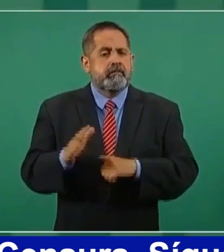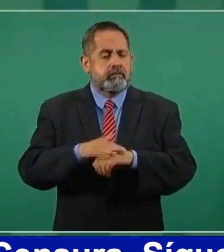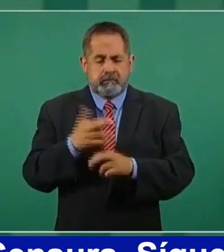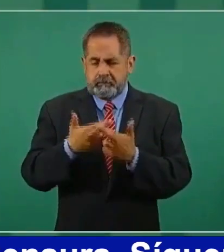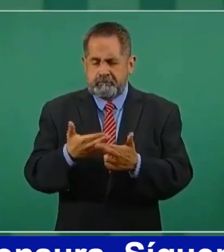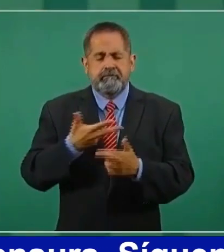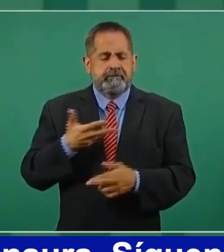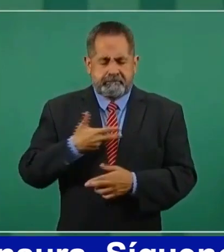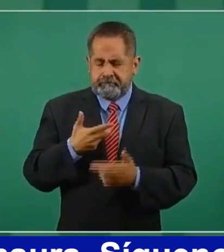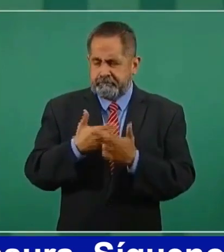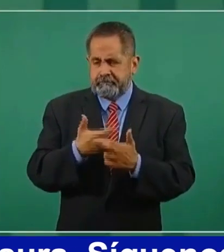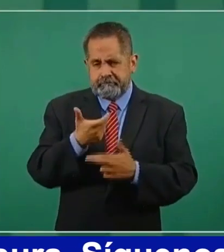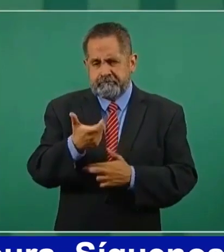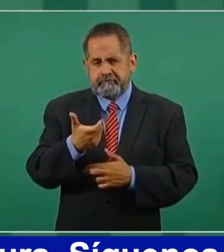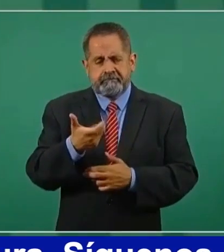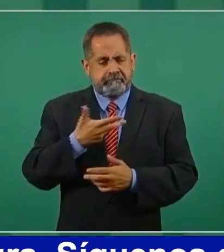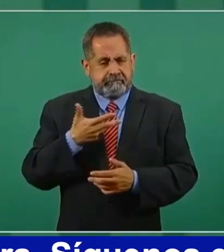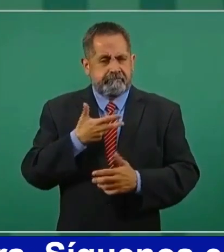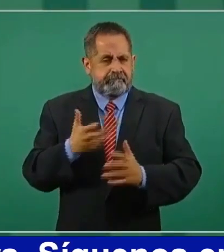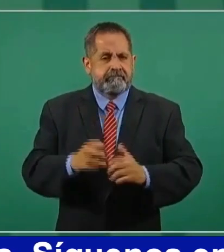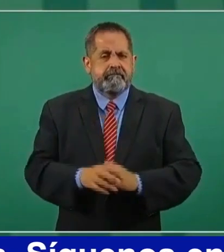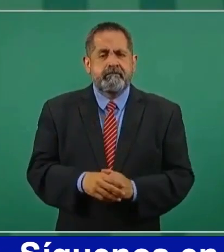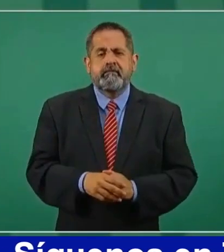hay recursos.